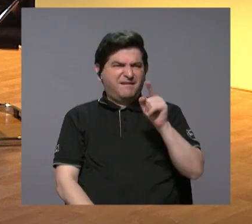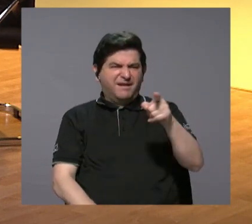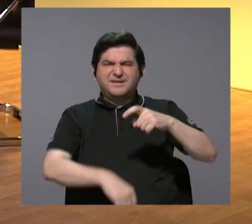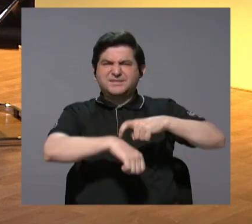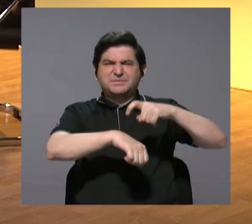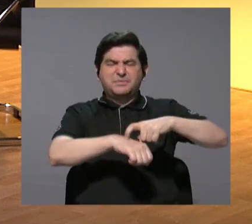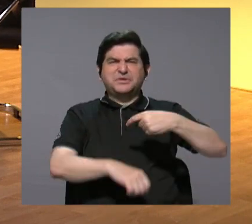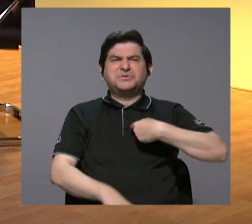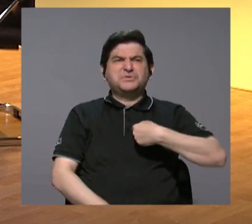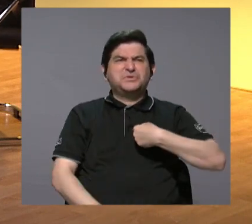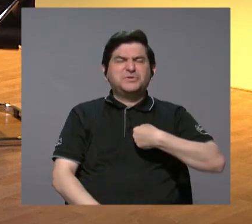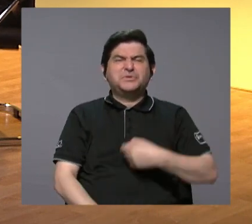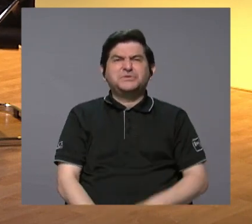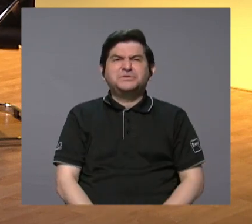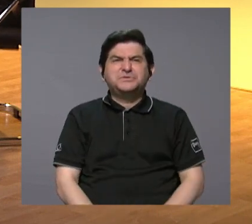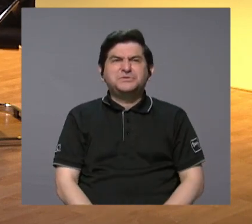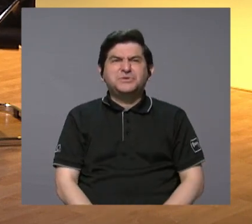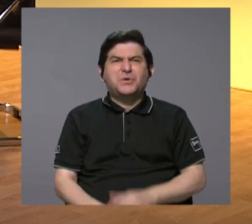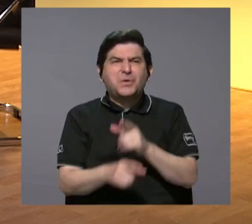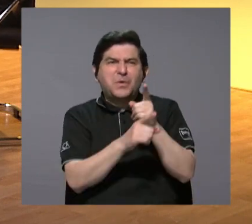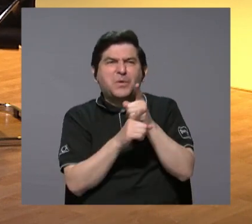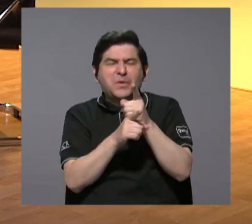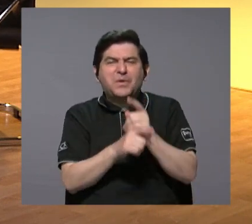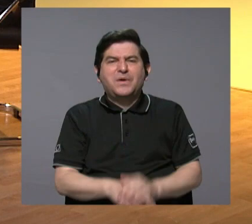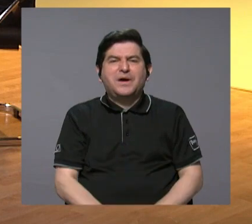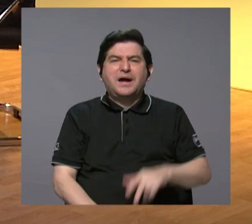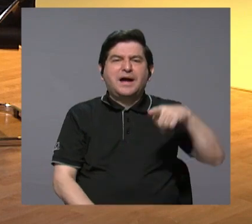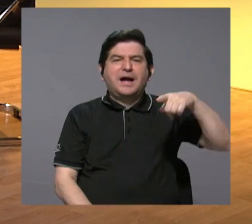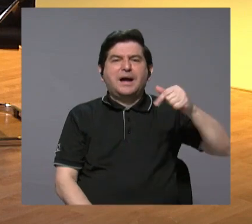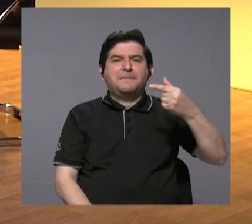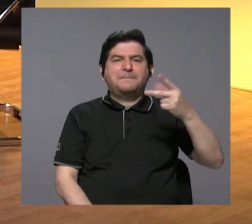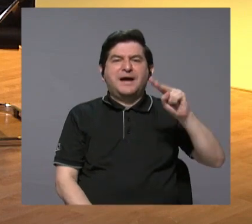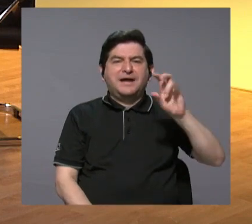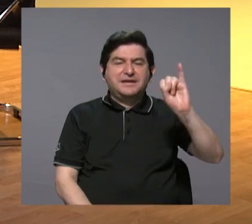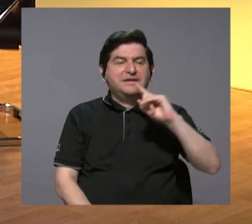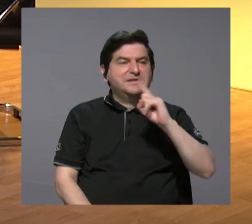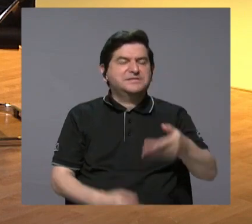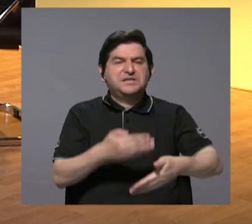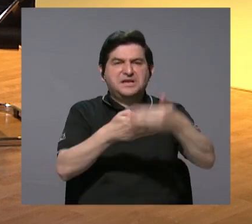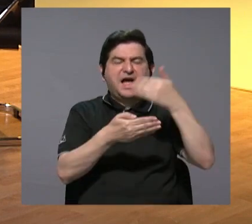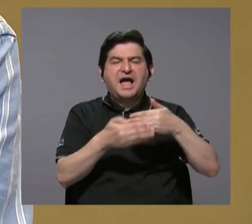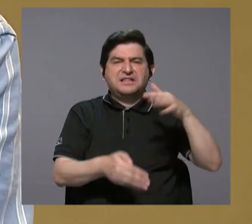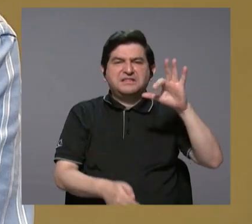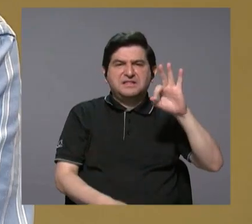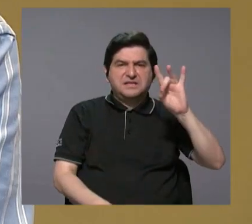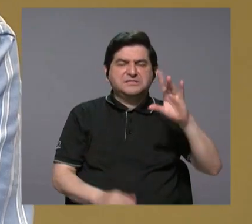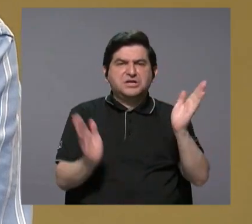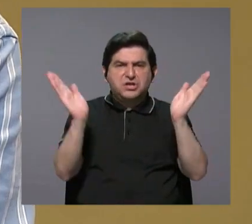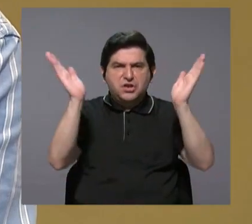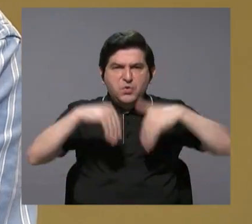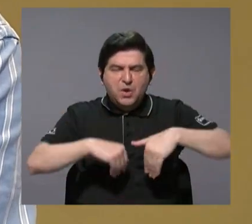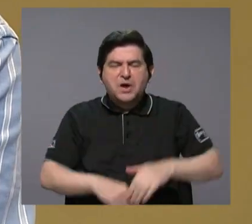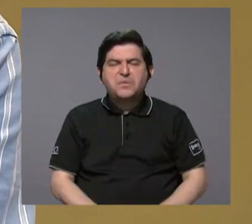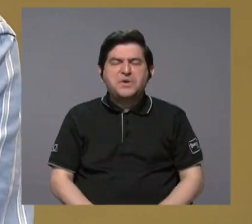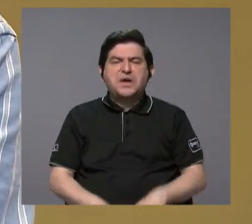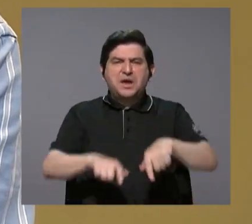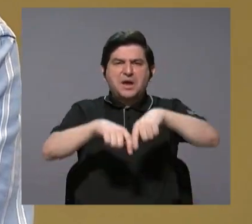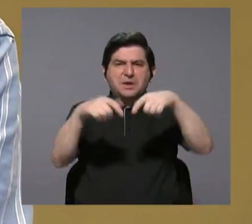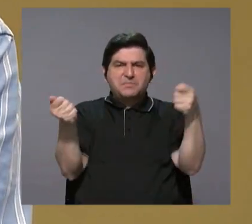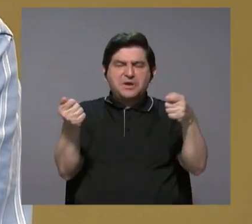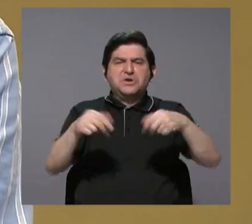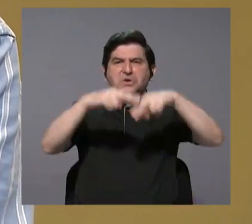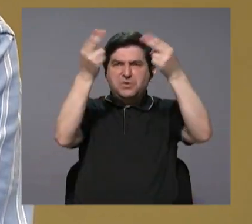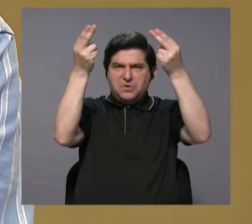me atrevo a corregir a Pañi, que dice que antes del 98 no habían diarios puestos en